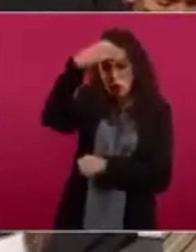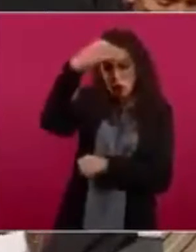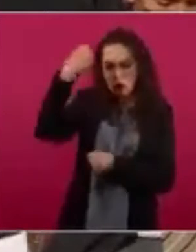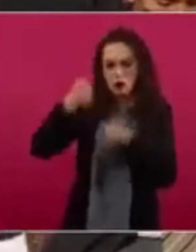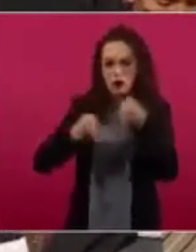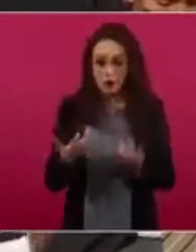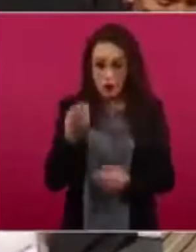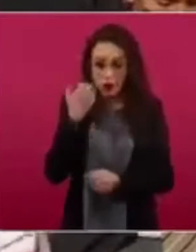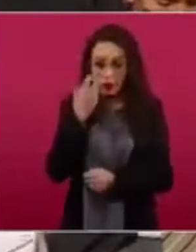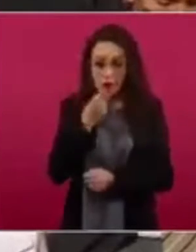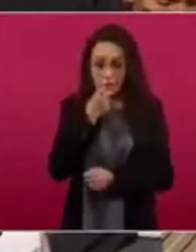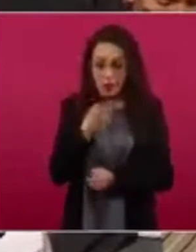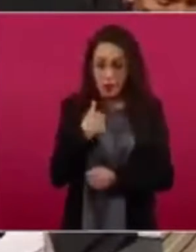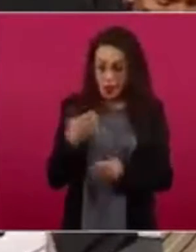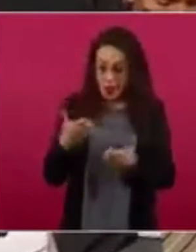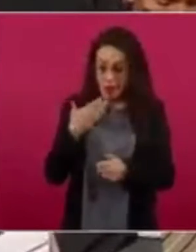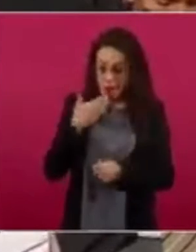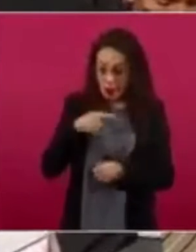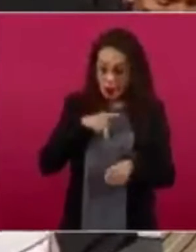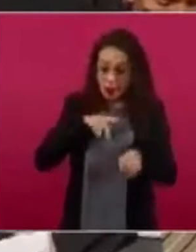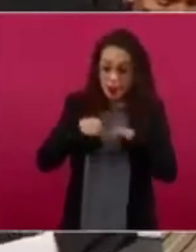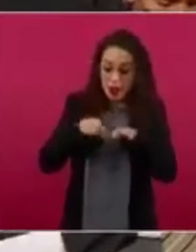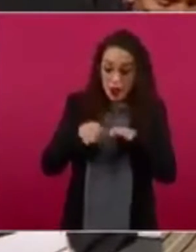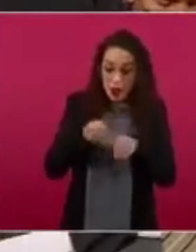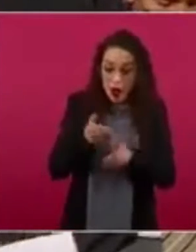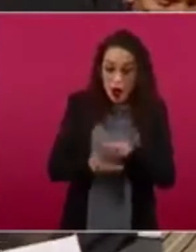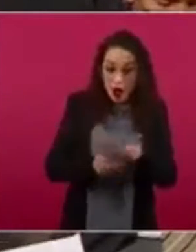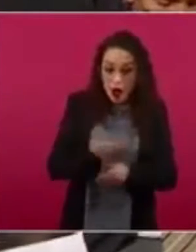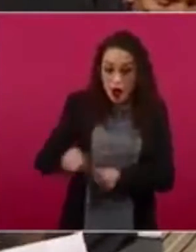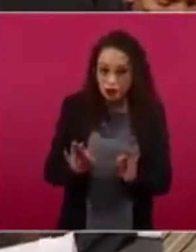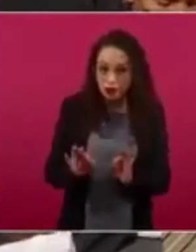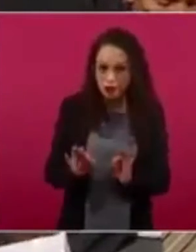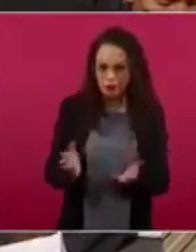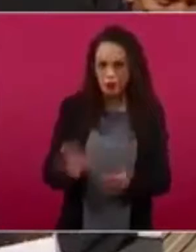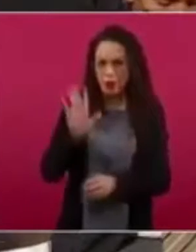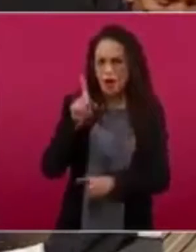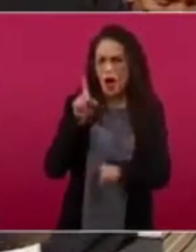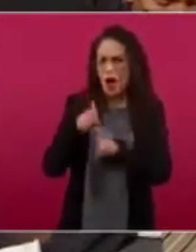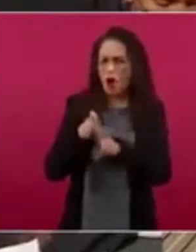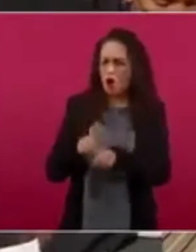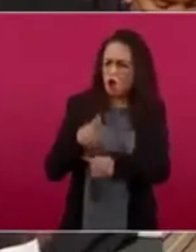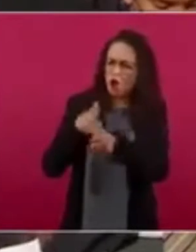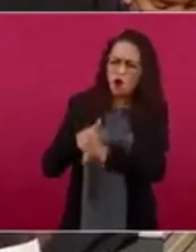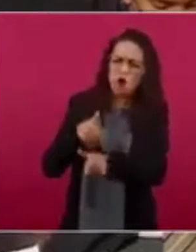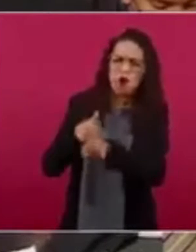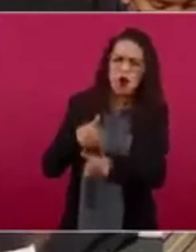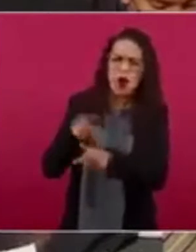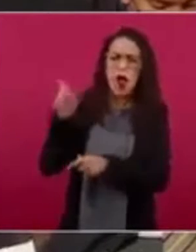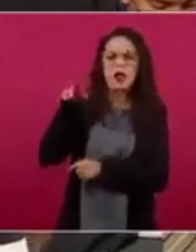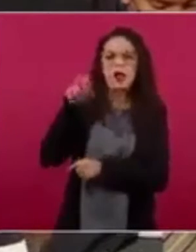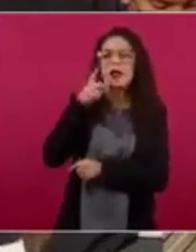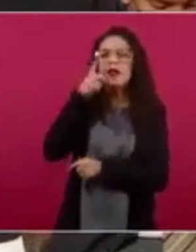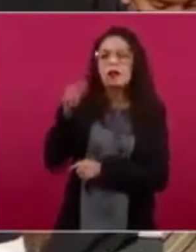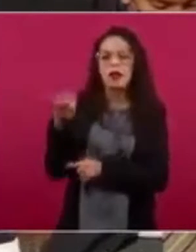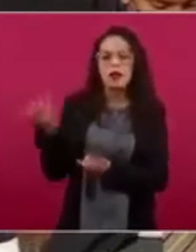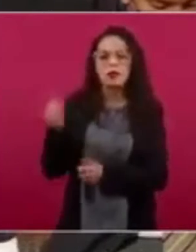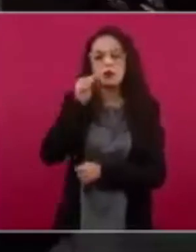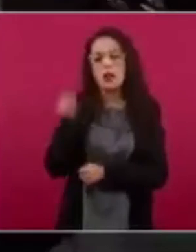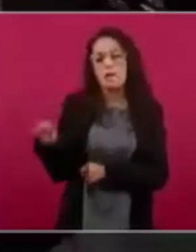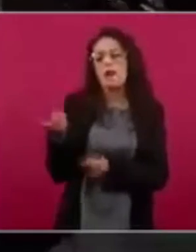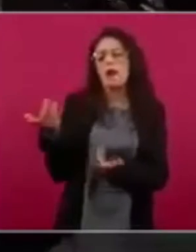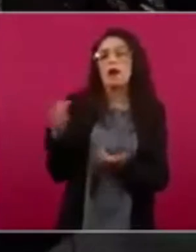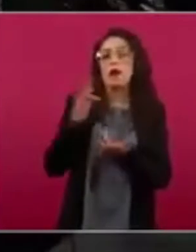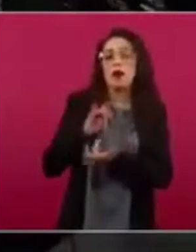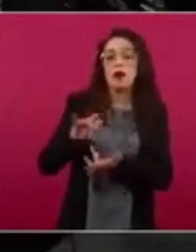que soy un buen servidor. Es una burla que Enrique Irazoque diga que se está trabajando cuando solamente anuncia las reuniones en redes